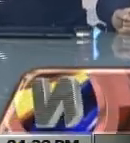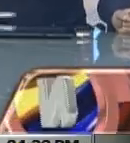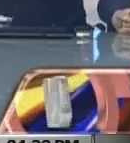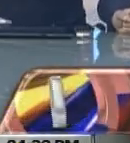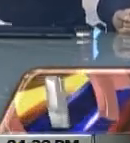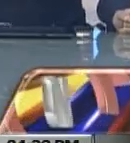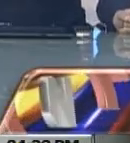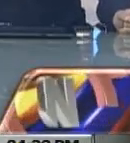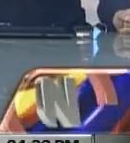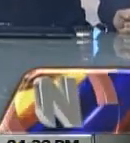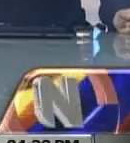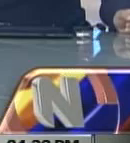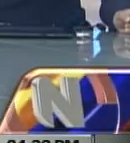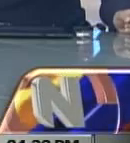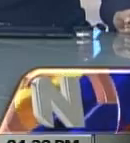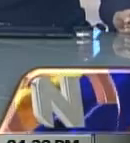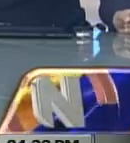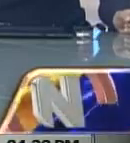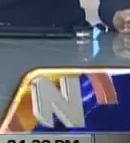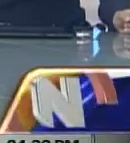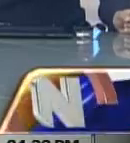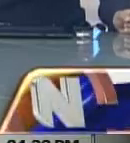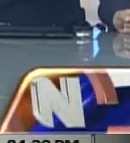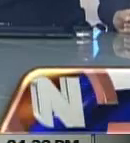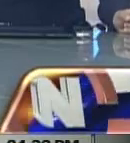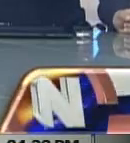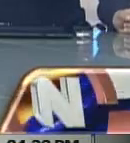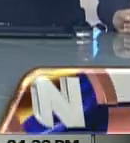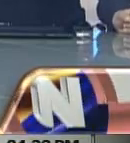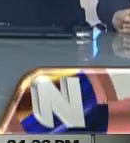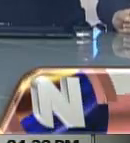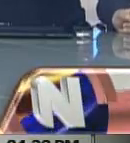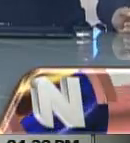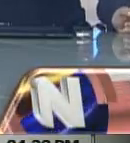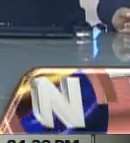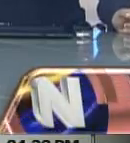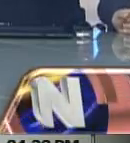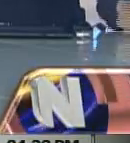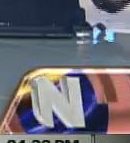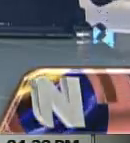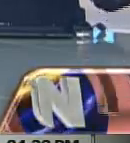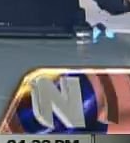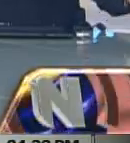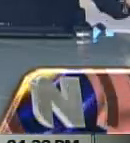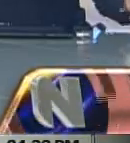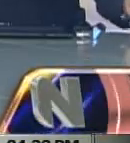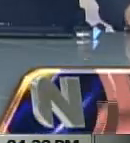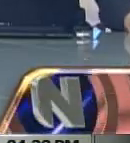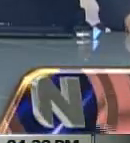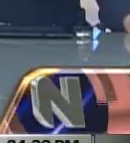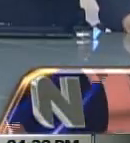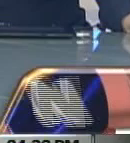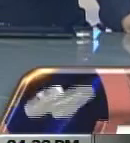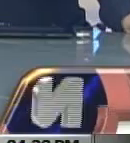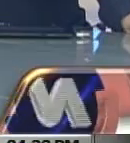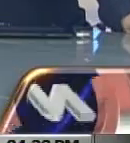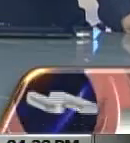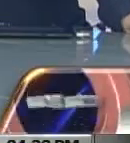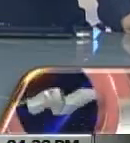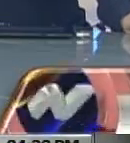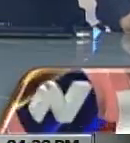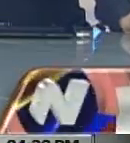la culminación de la cuarta etapa de la Universidad Alma Mater del Estado Lara y, por supuesto, diversas obras